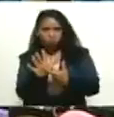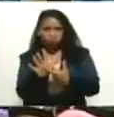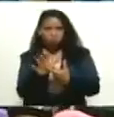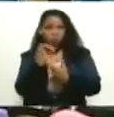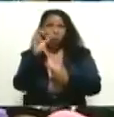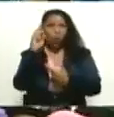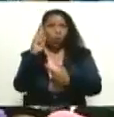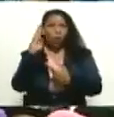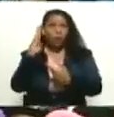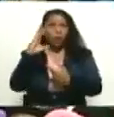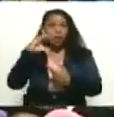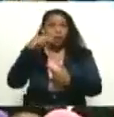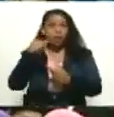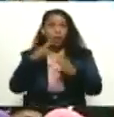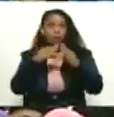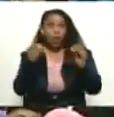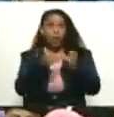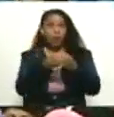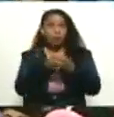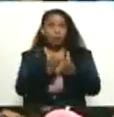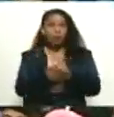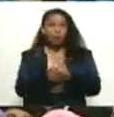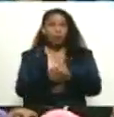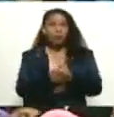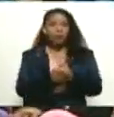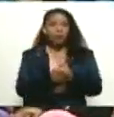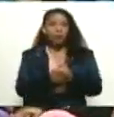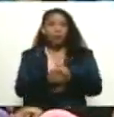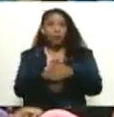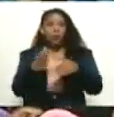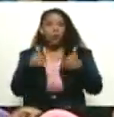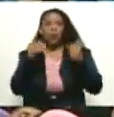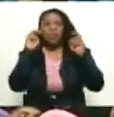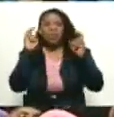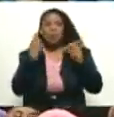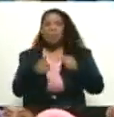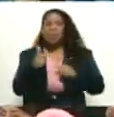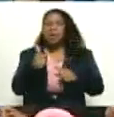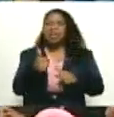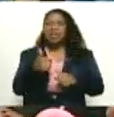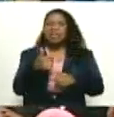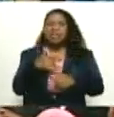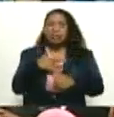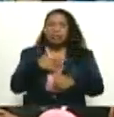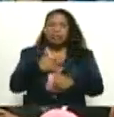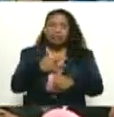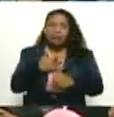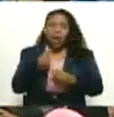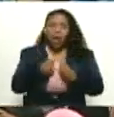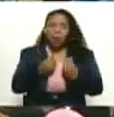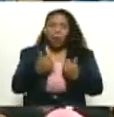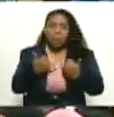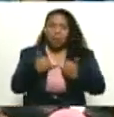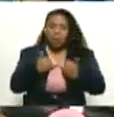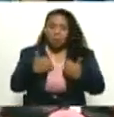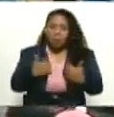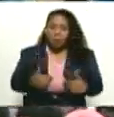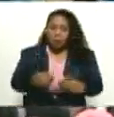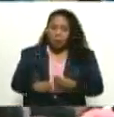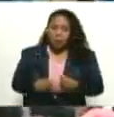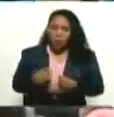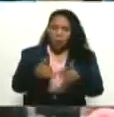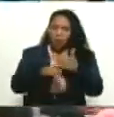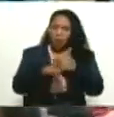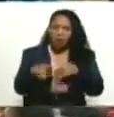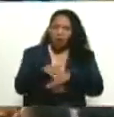a las VCH, a todos los equipos. ¿Cuál es el tema más sensible para nosotros como seres humanos, cuando andamos en la